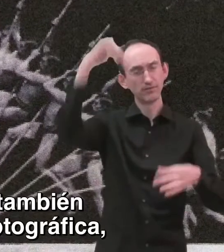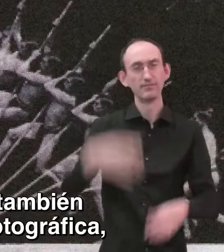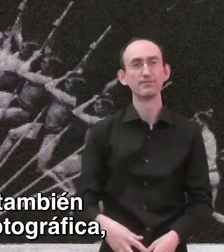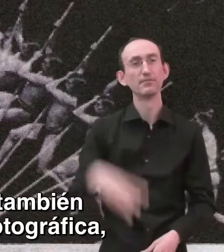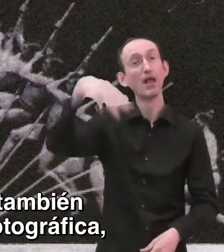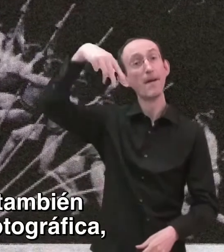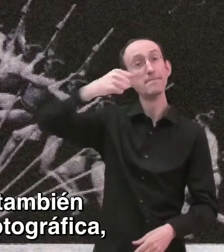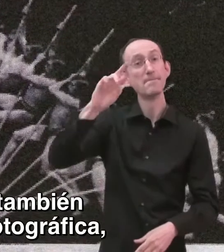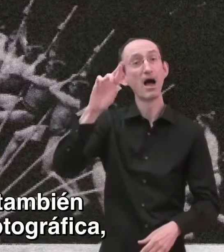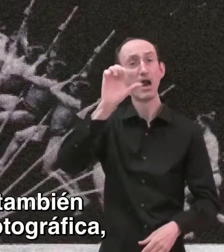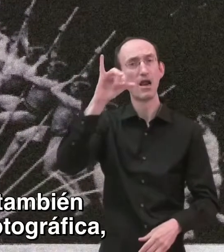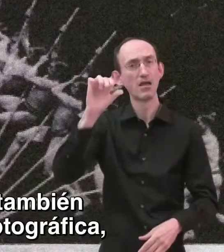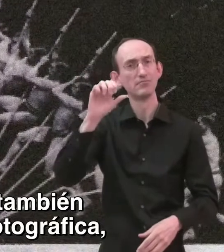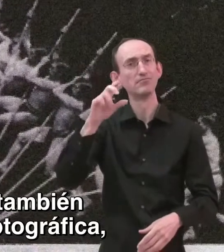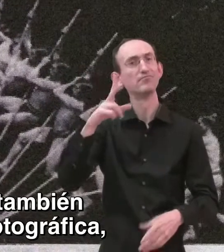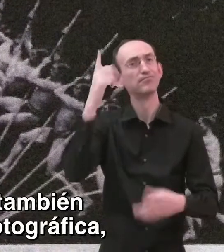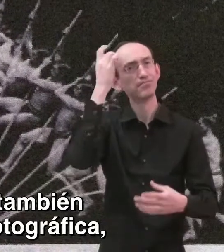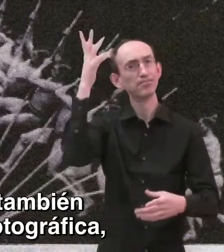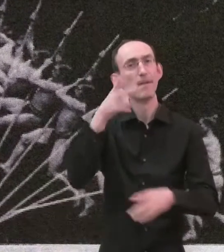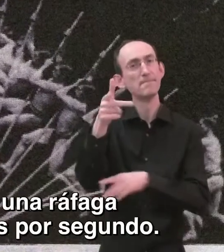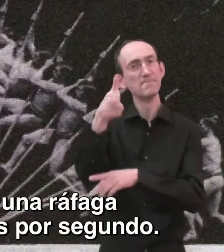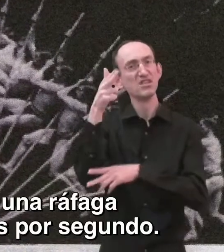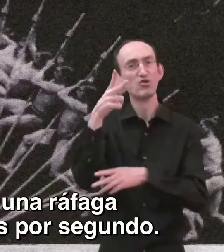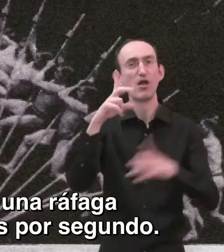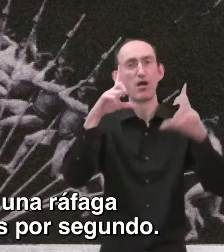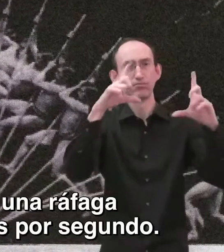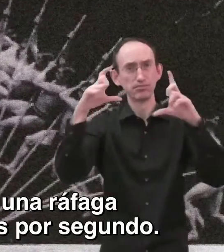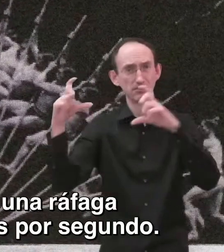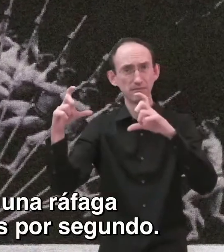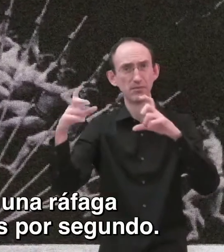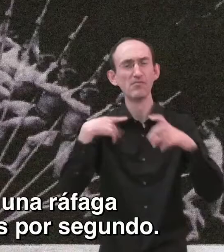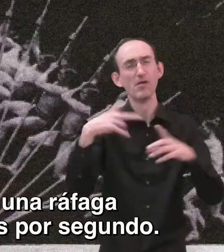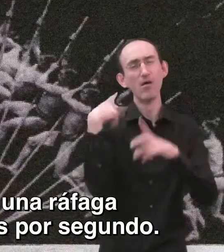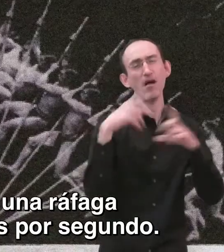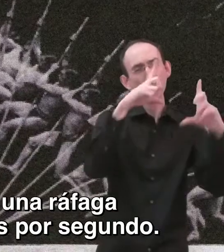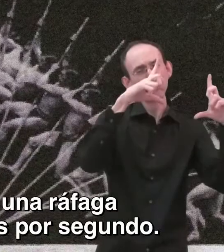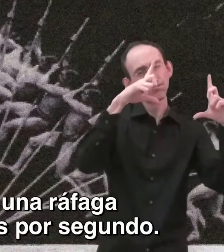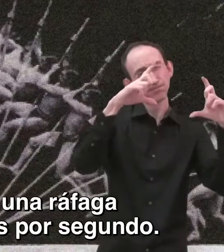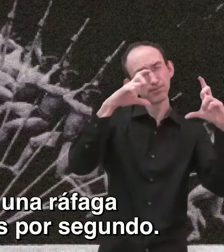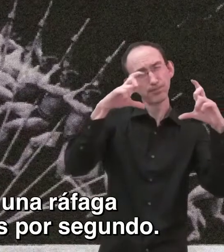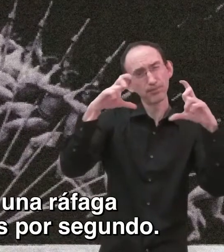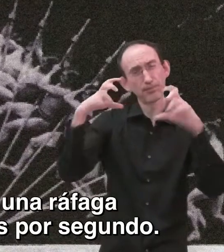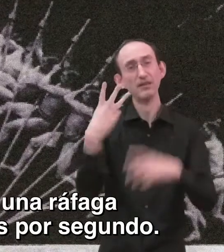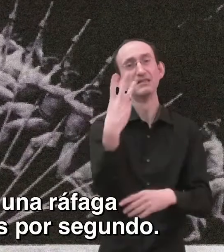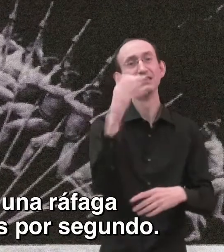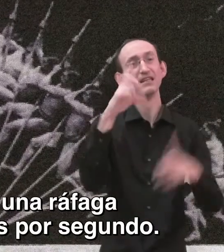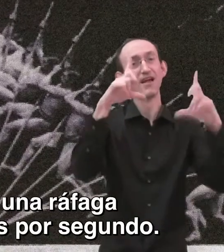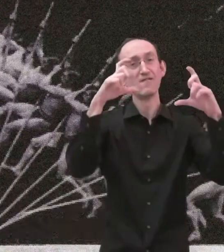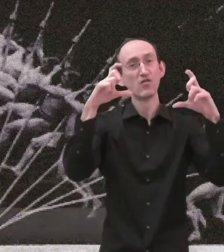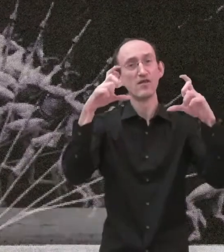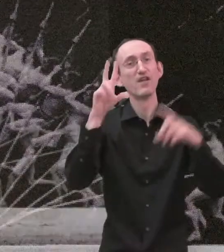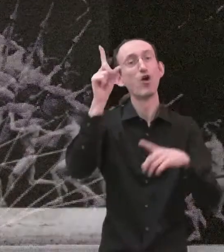Marey inventó también la pistola cronofotográfica, capaz de disparar una ráfaga de hasta 30 fotografías por